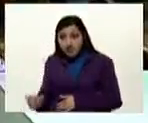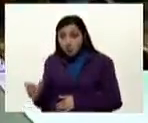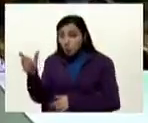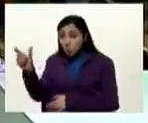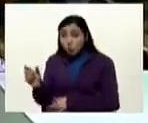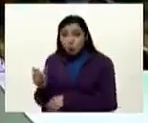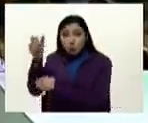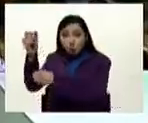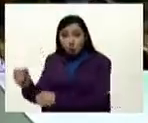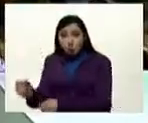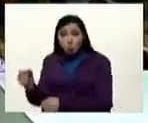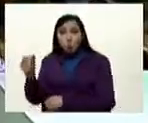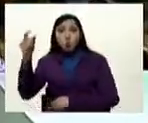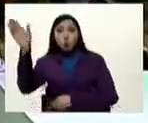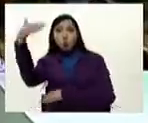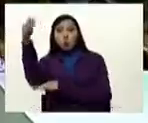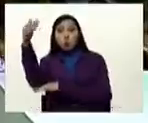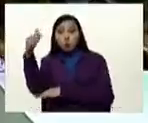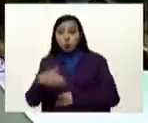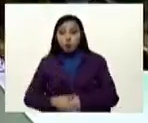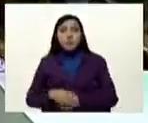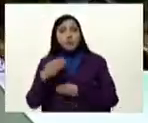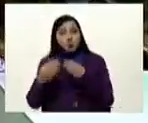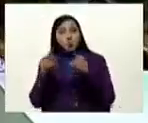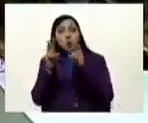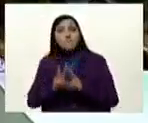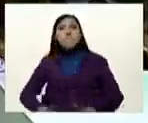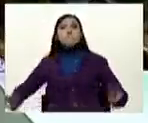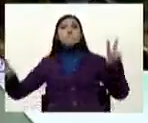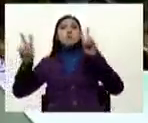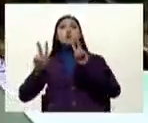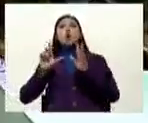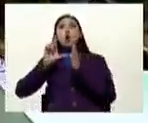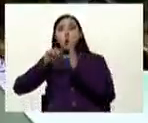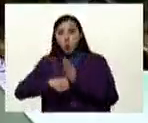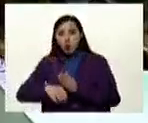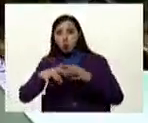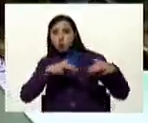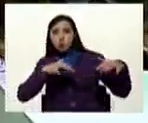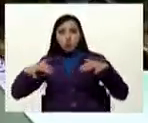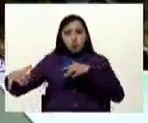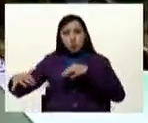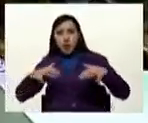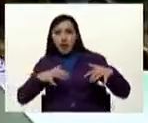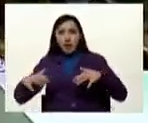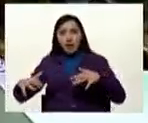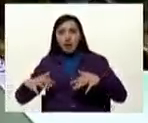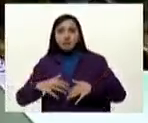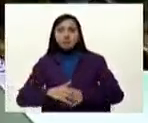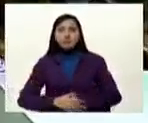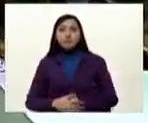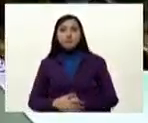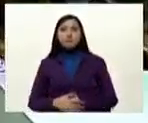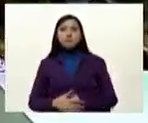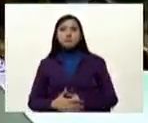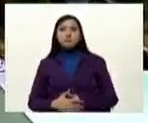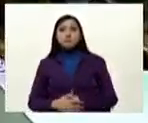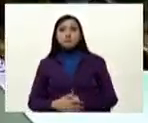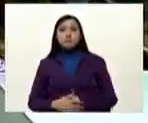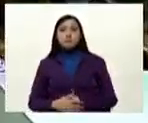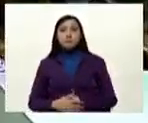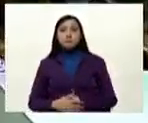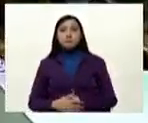la batalla, y que se levantaba victoriosa después de la batalla. Cuando